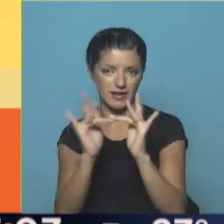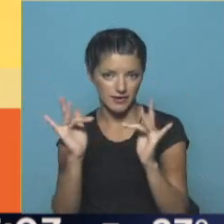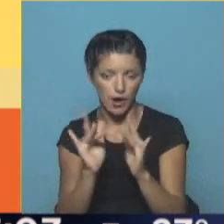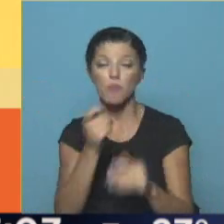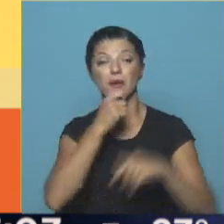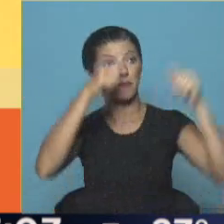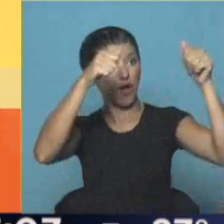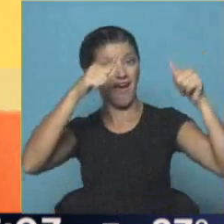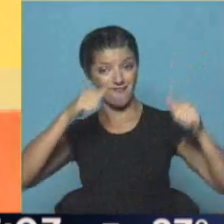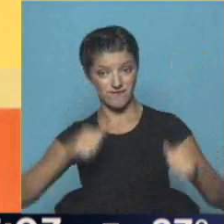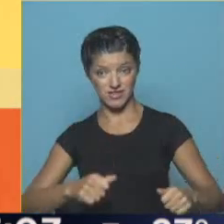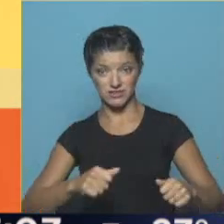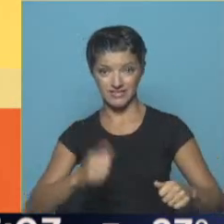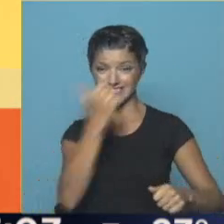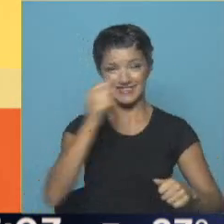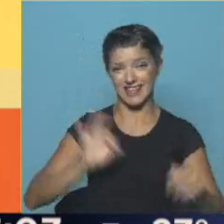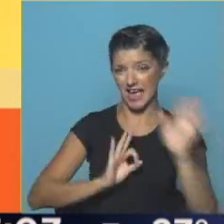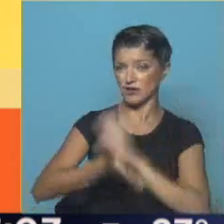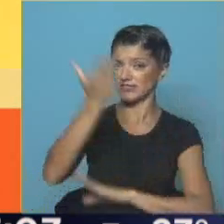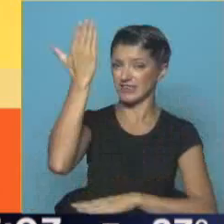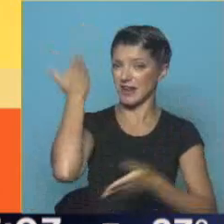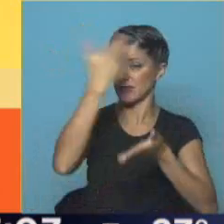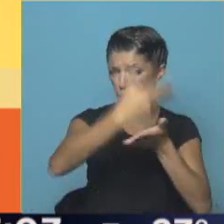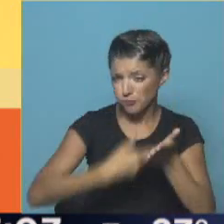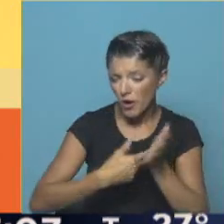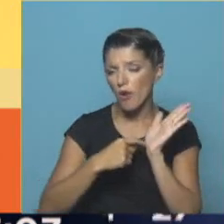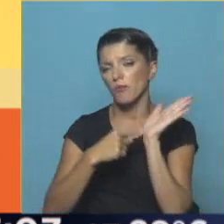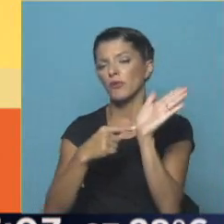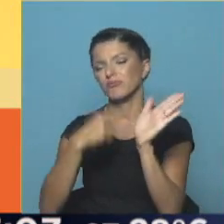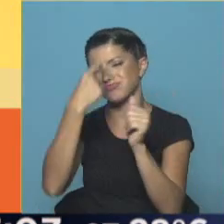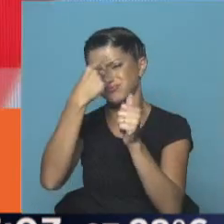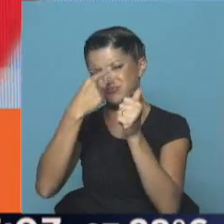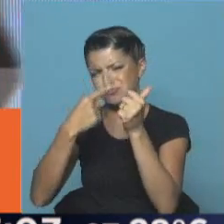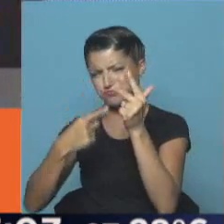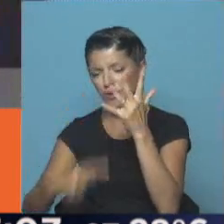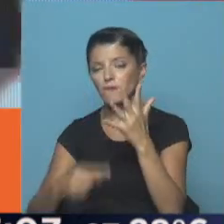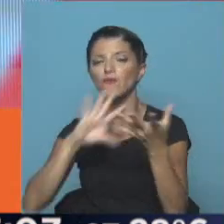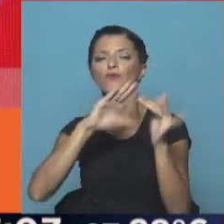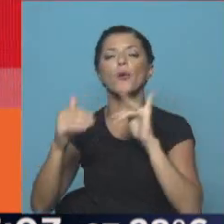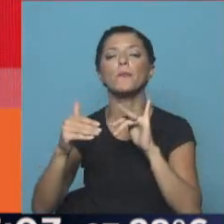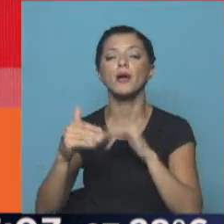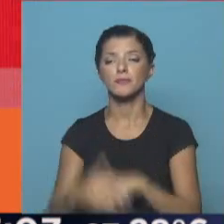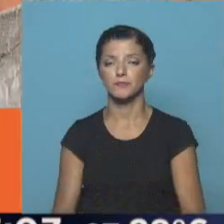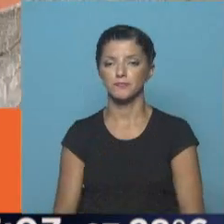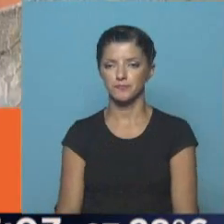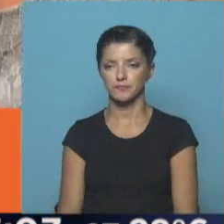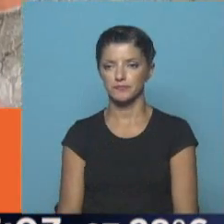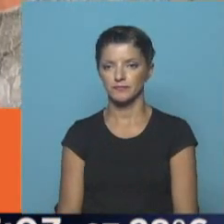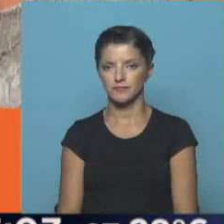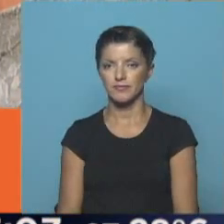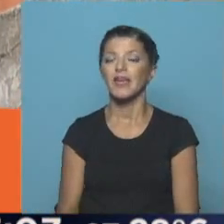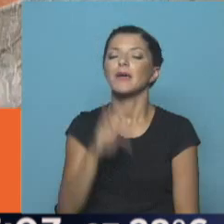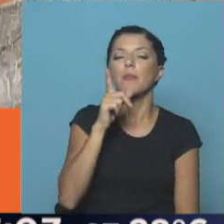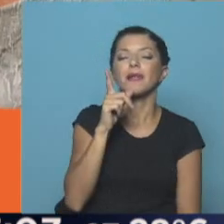afiches de hace 60 años. En fin, una serie de cuestiones que me parece que en realidad tratan de